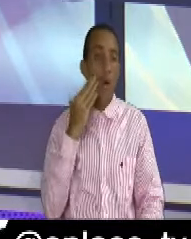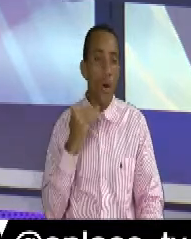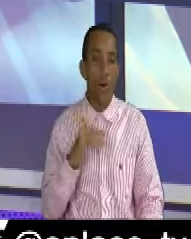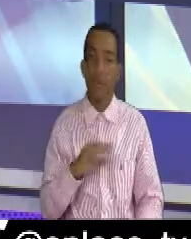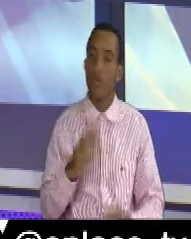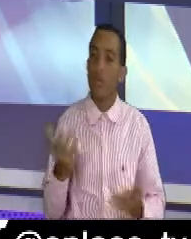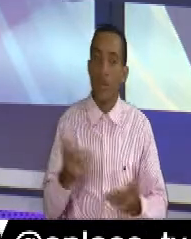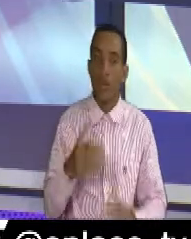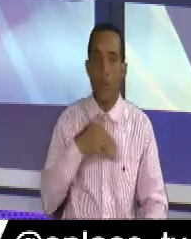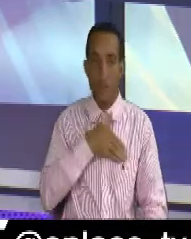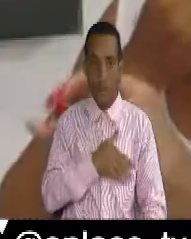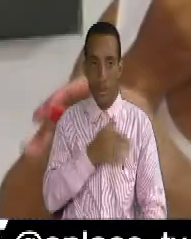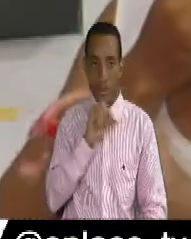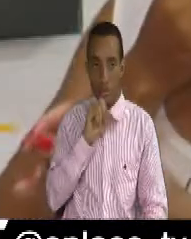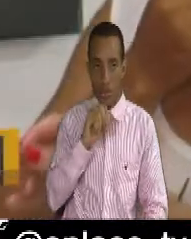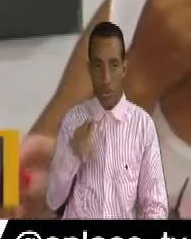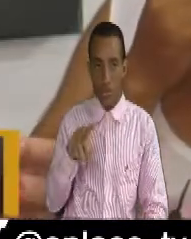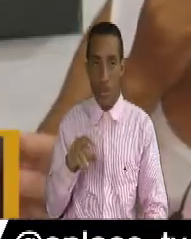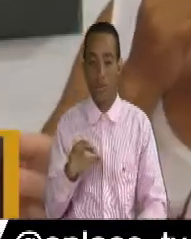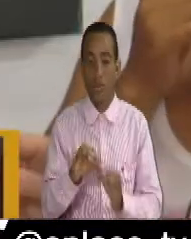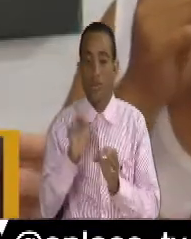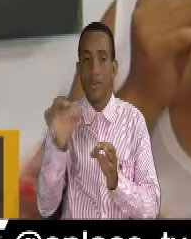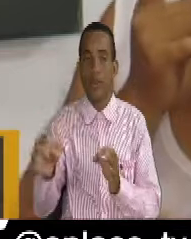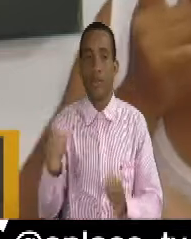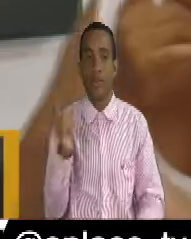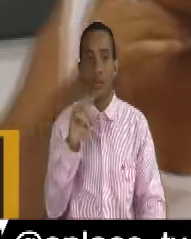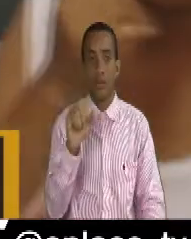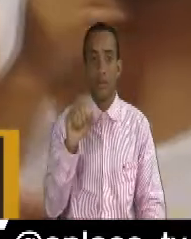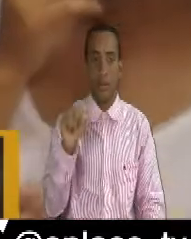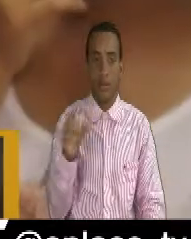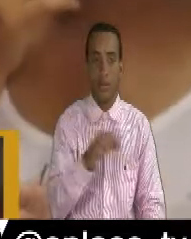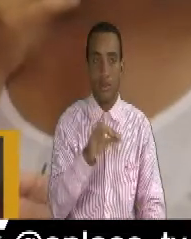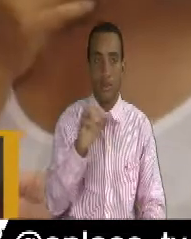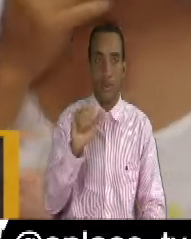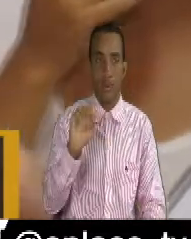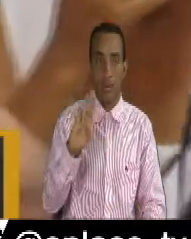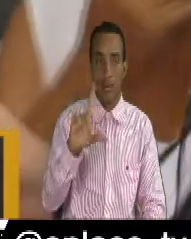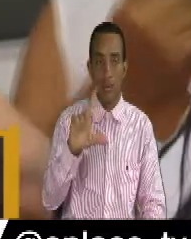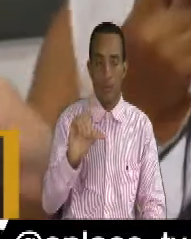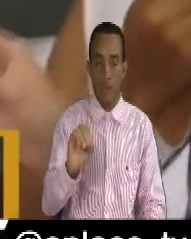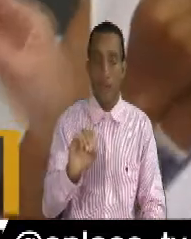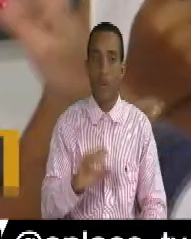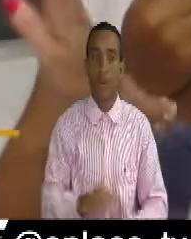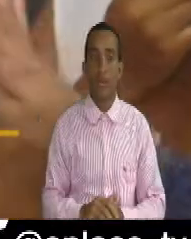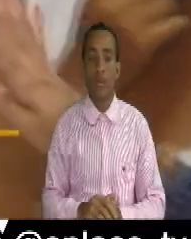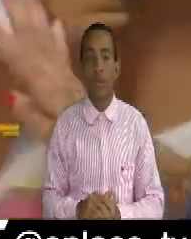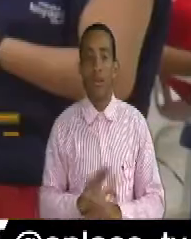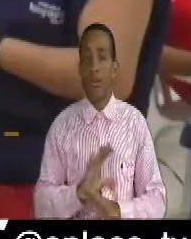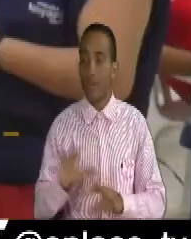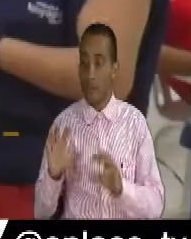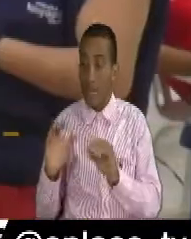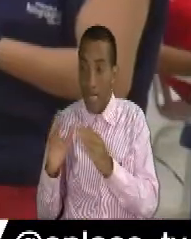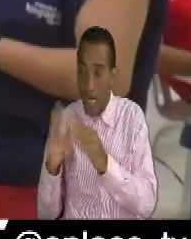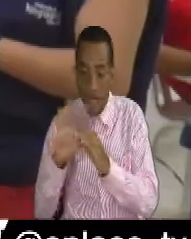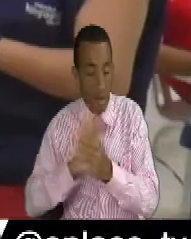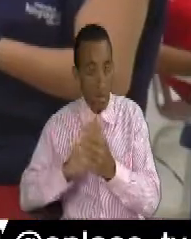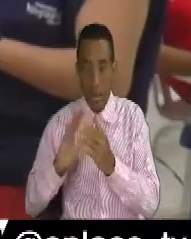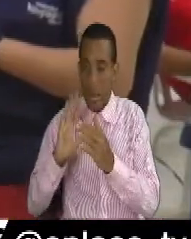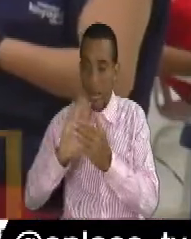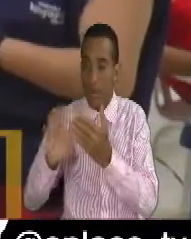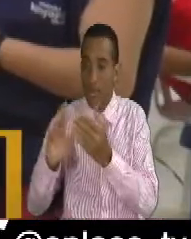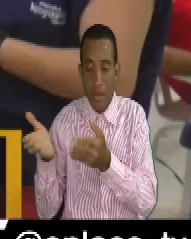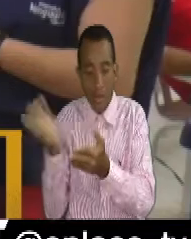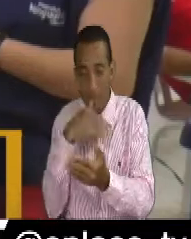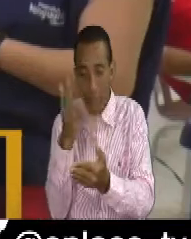Bolívar. Los 9 miembros de una familia, entre ellos 7 menores de edad, fueron desplazados desde San Pablo Sur de Bolívar. Dentro